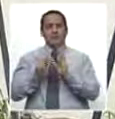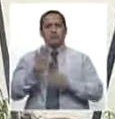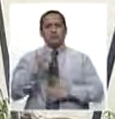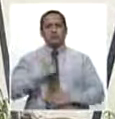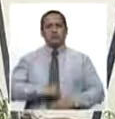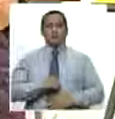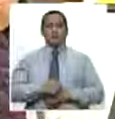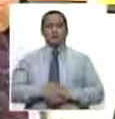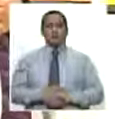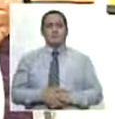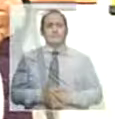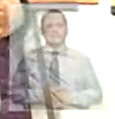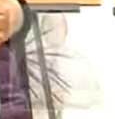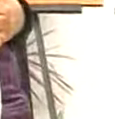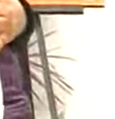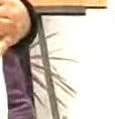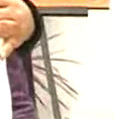a sus hijos, ¿no?